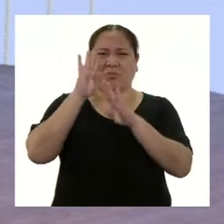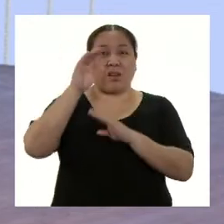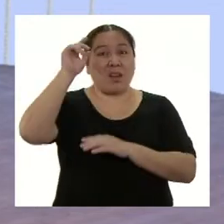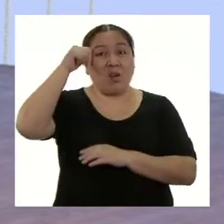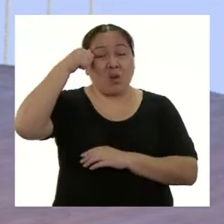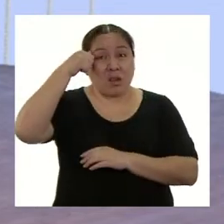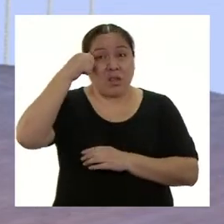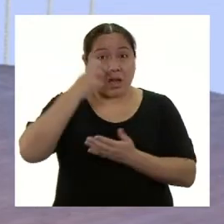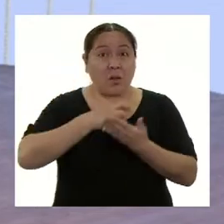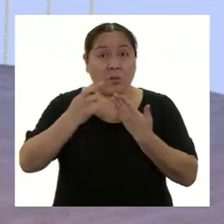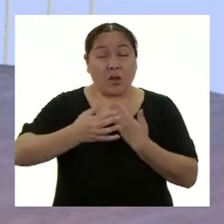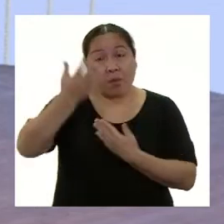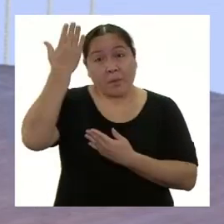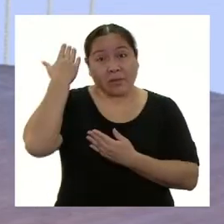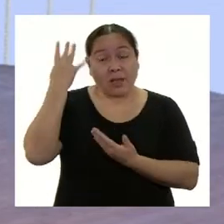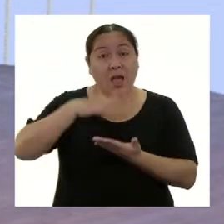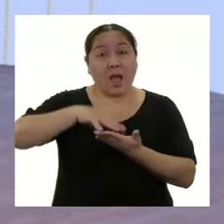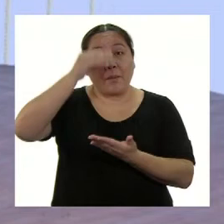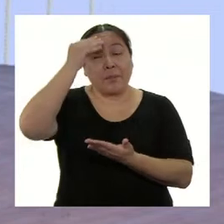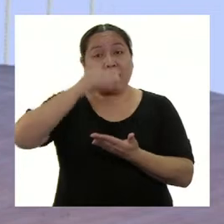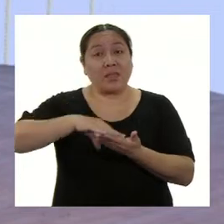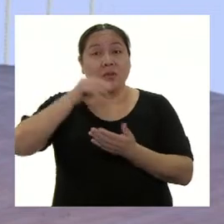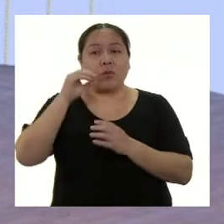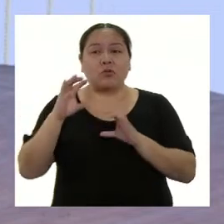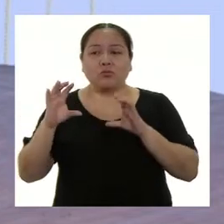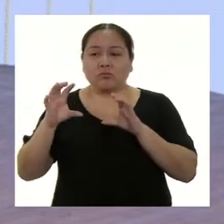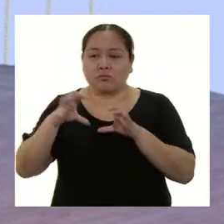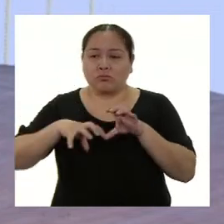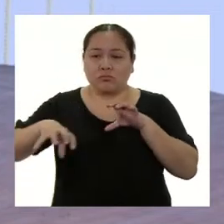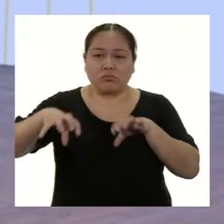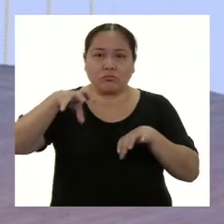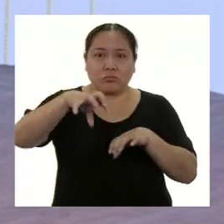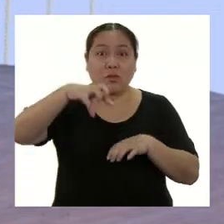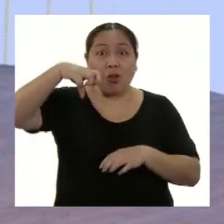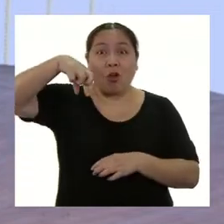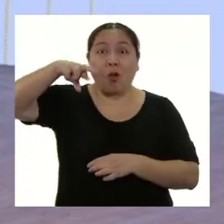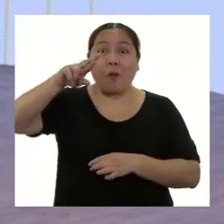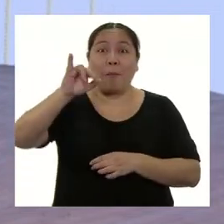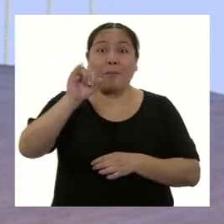¿Recuerdan que en el programa anterior aprendimos sobre la clasificación de los prismas?